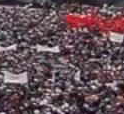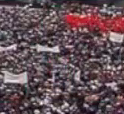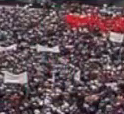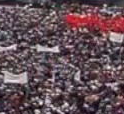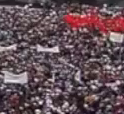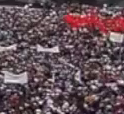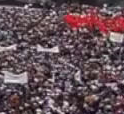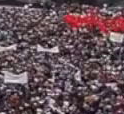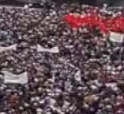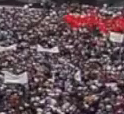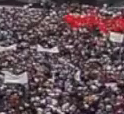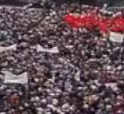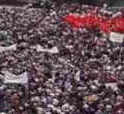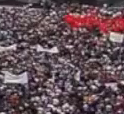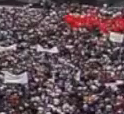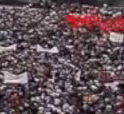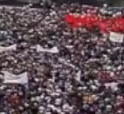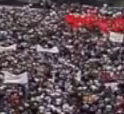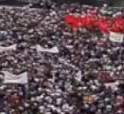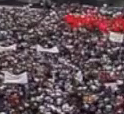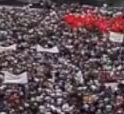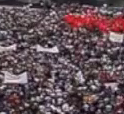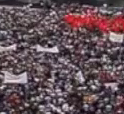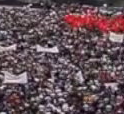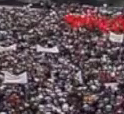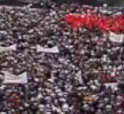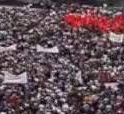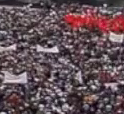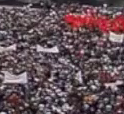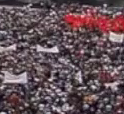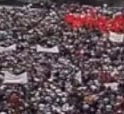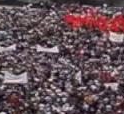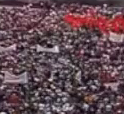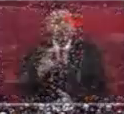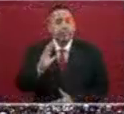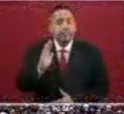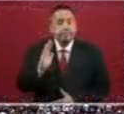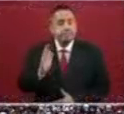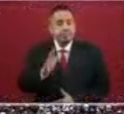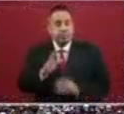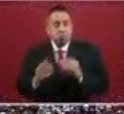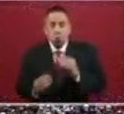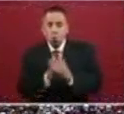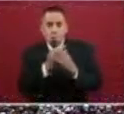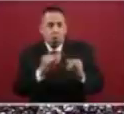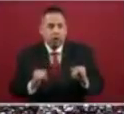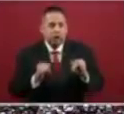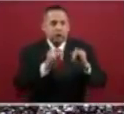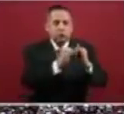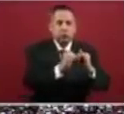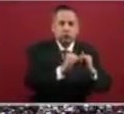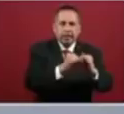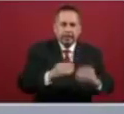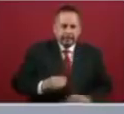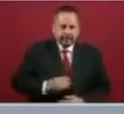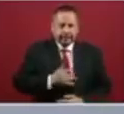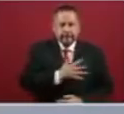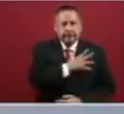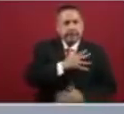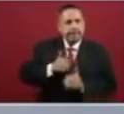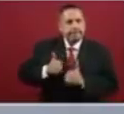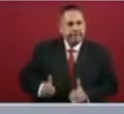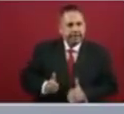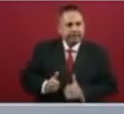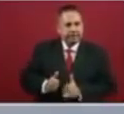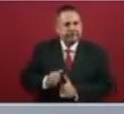Ya se creó el Instituto de la Salud para el Bienestar, el